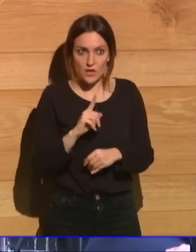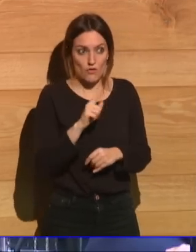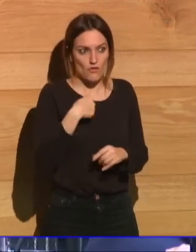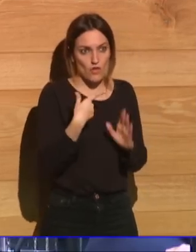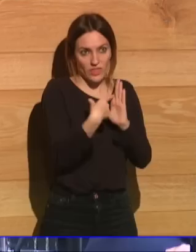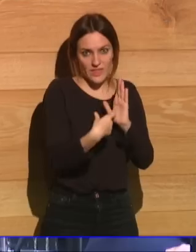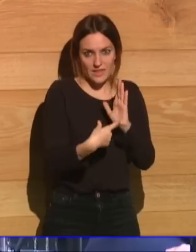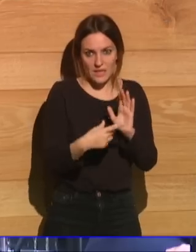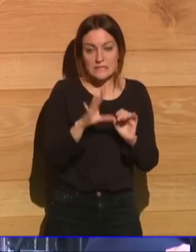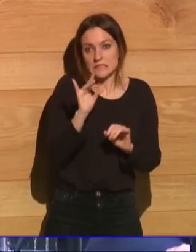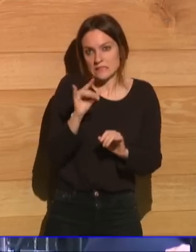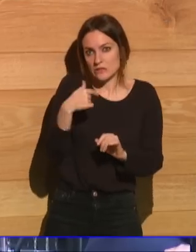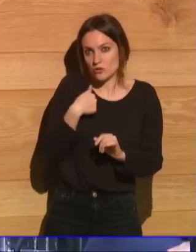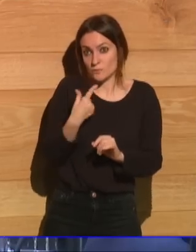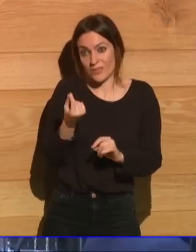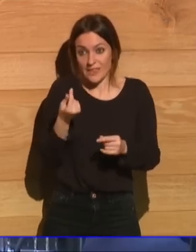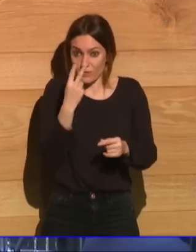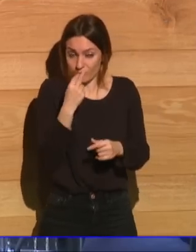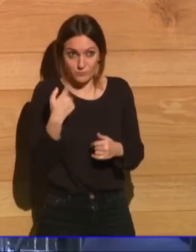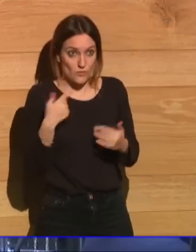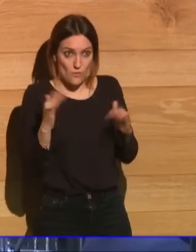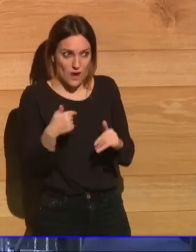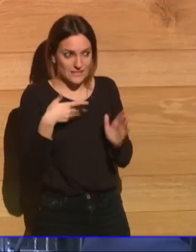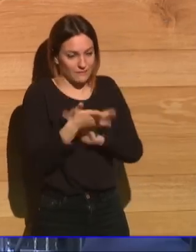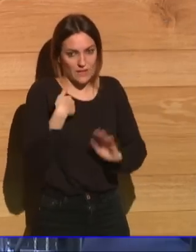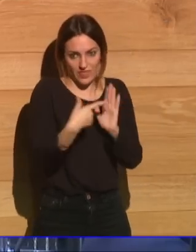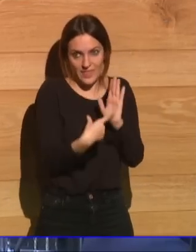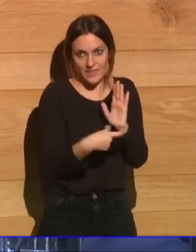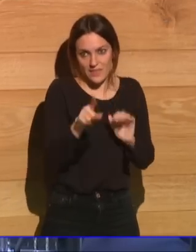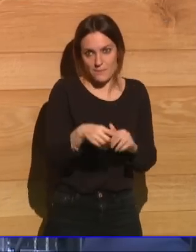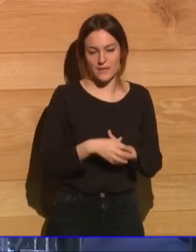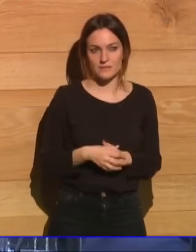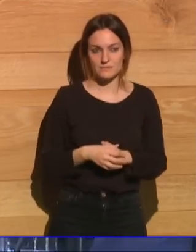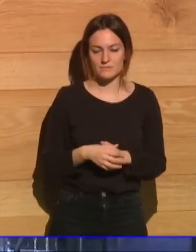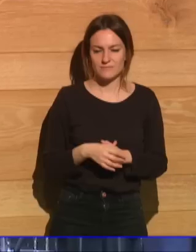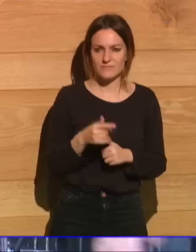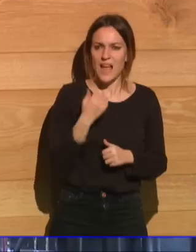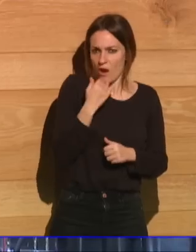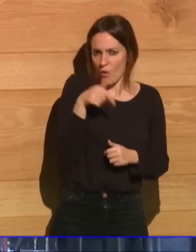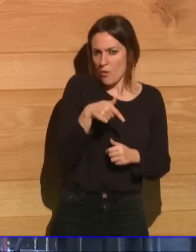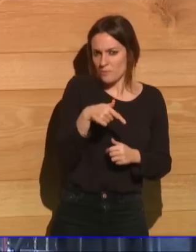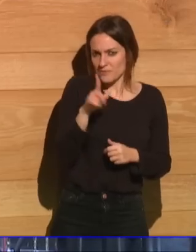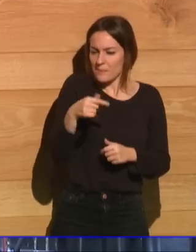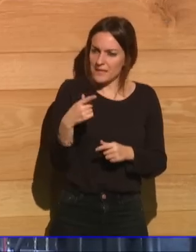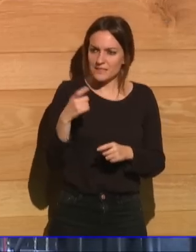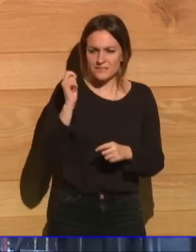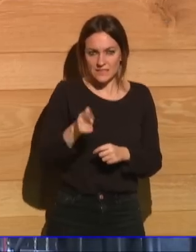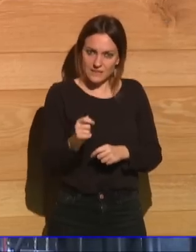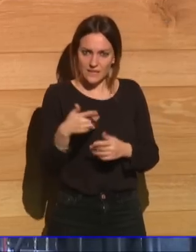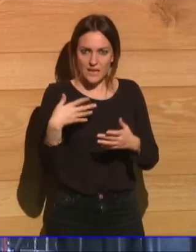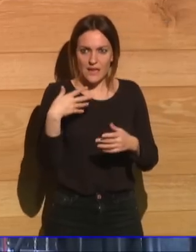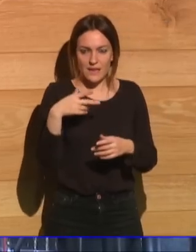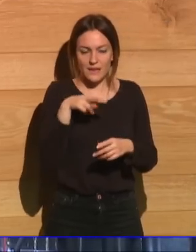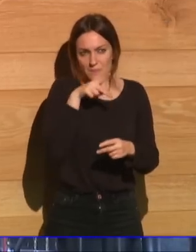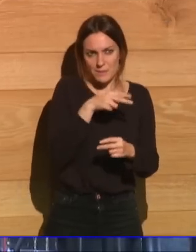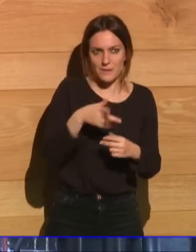estoy arruinado también estoy a dieta todo el rato. Y es ese lleno tipo de de... frases. Casi todo el tiempo, sí. Están hablando así constantemente. Pero, Genialidad. perdona, Juan, yo creo que